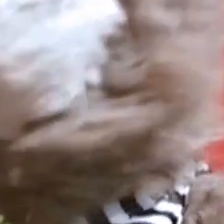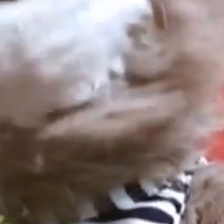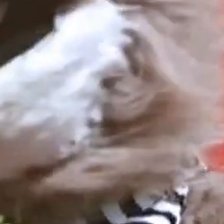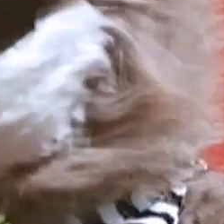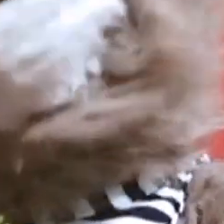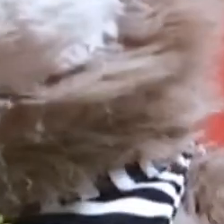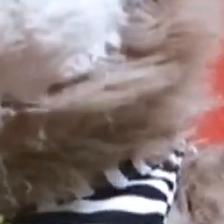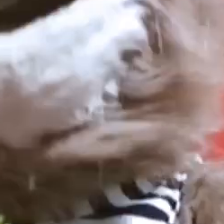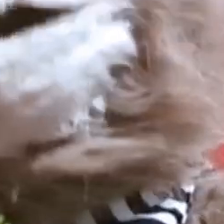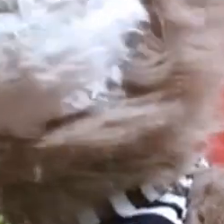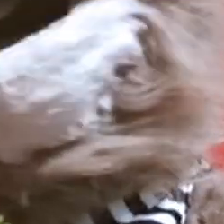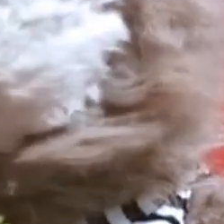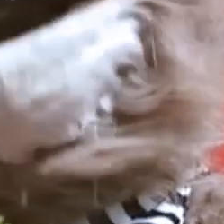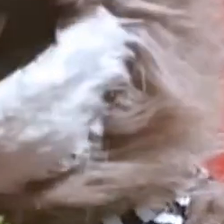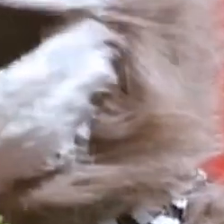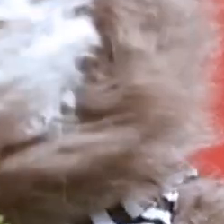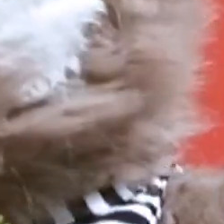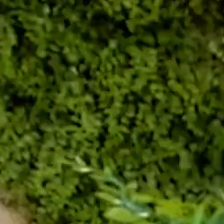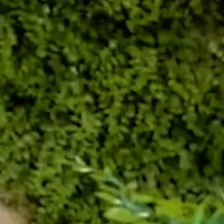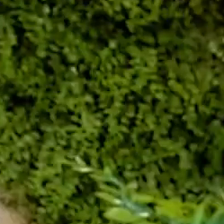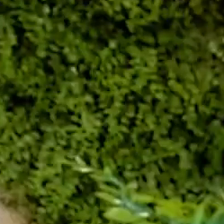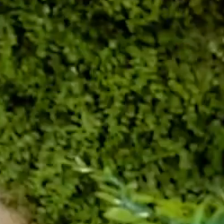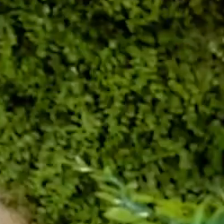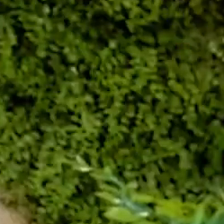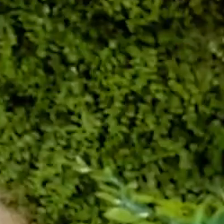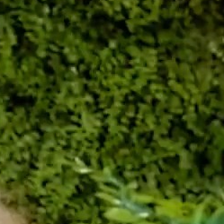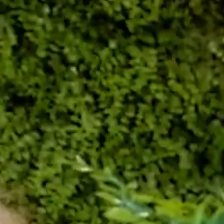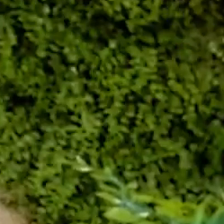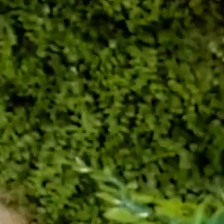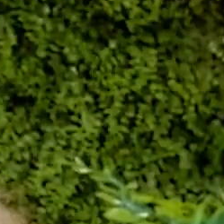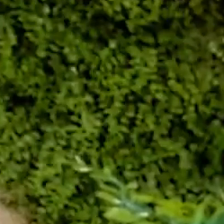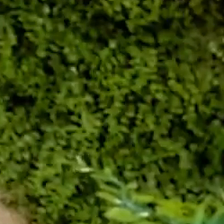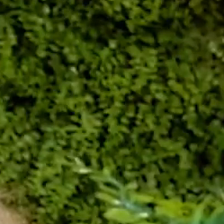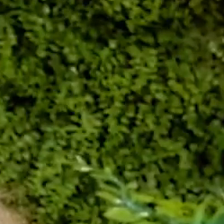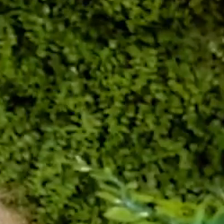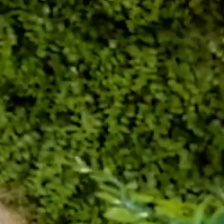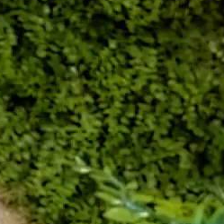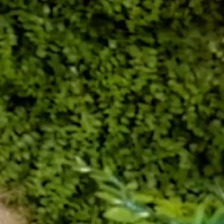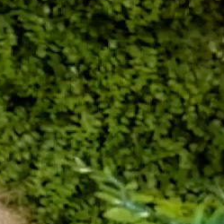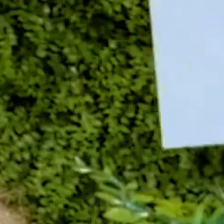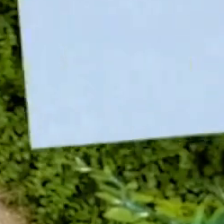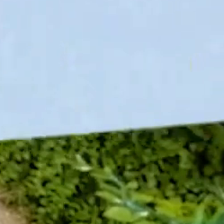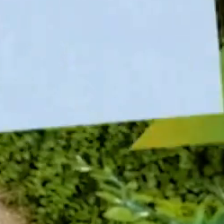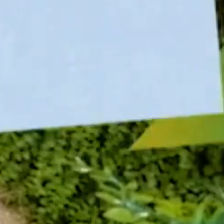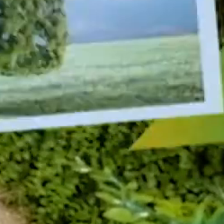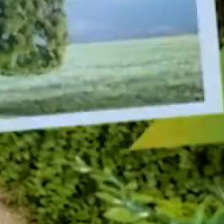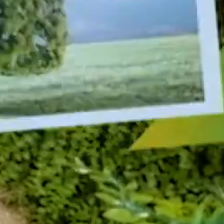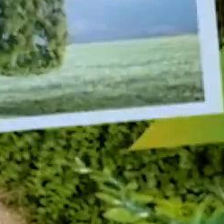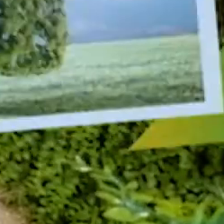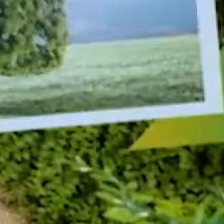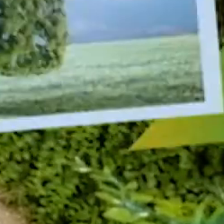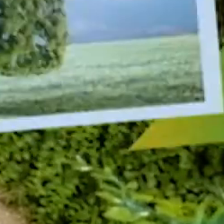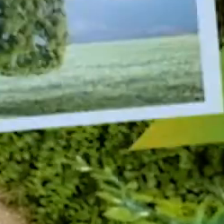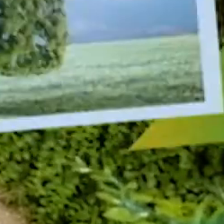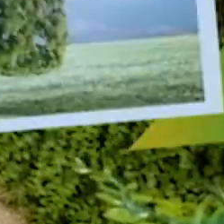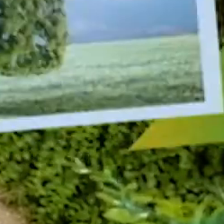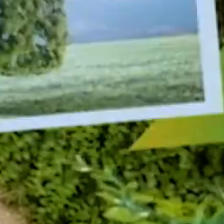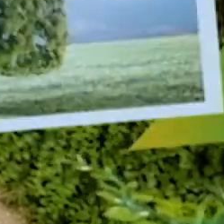los árboles mueren y se descomponen. Así que, como ves, los bosques del mundo